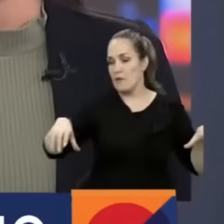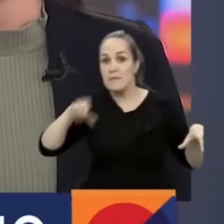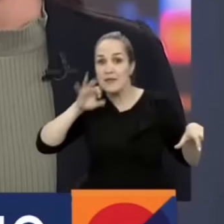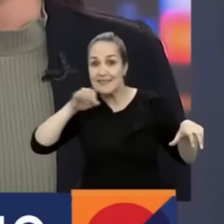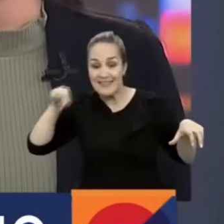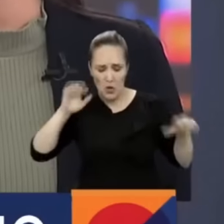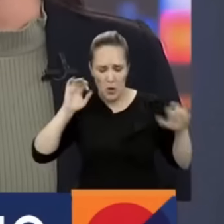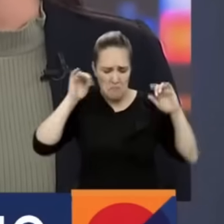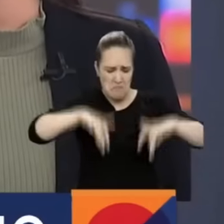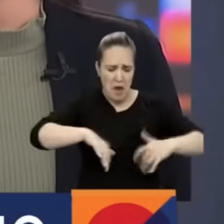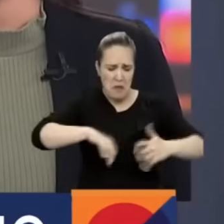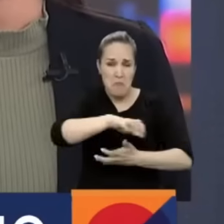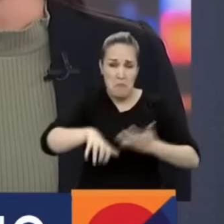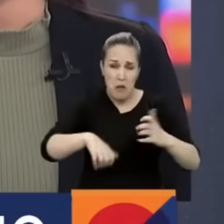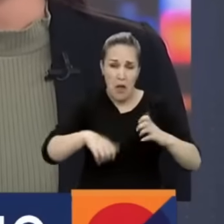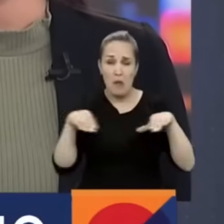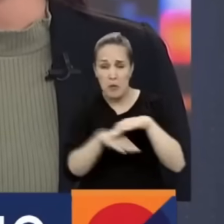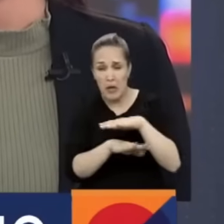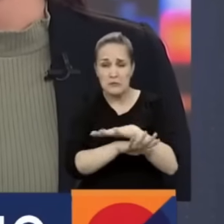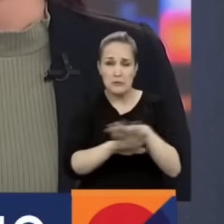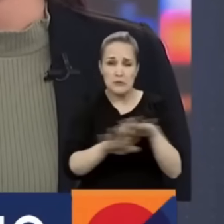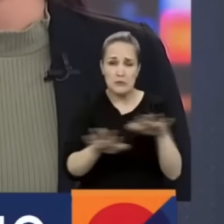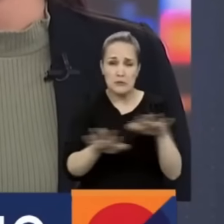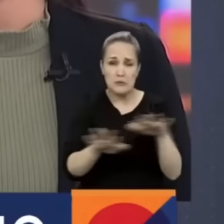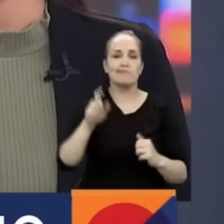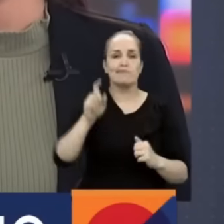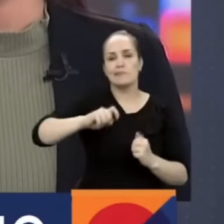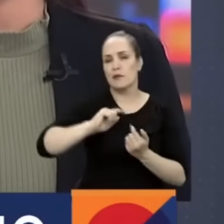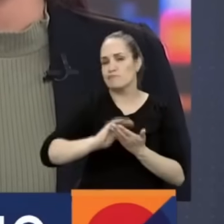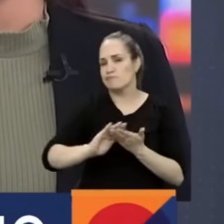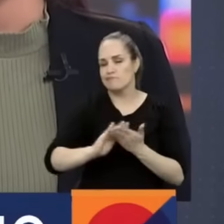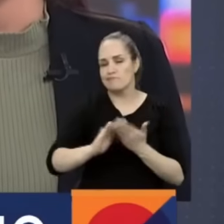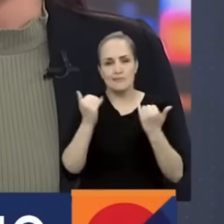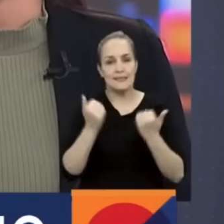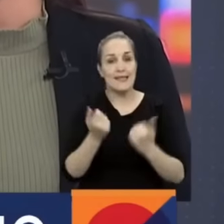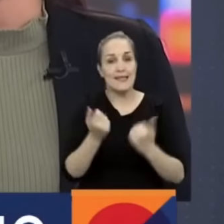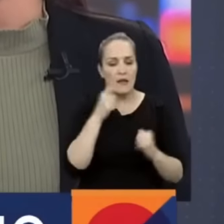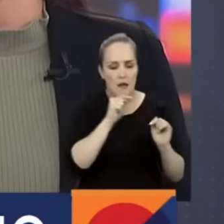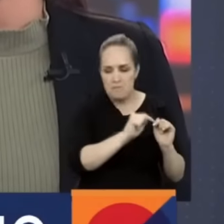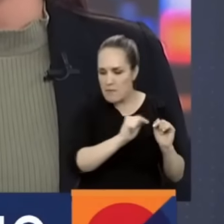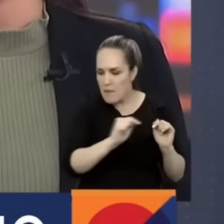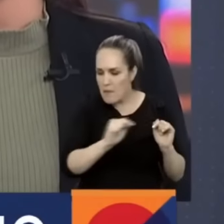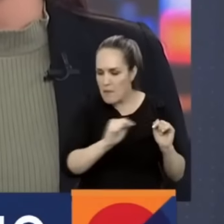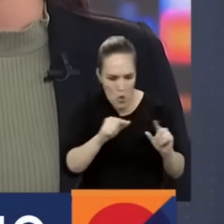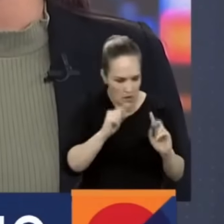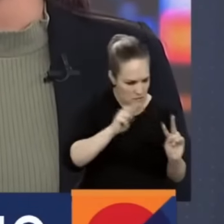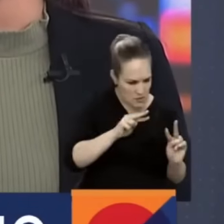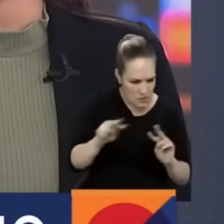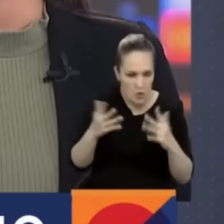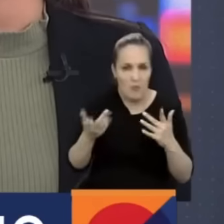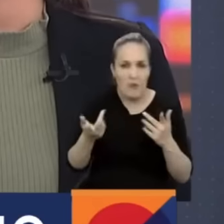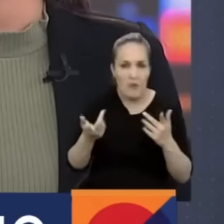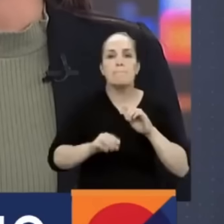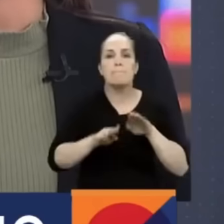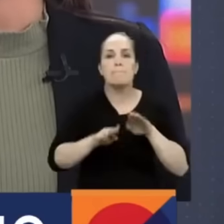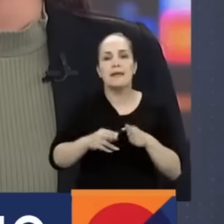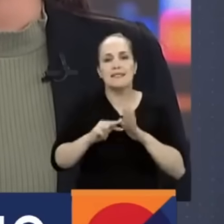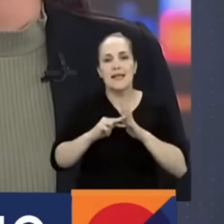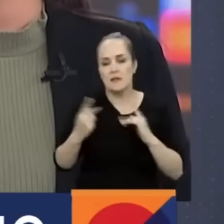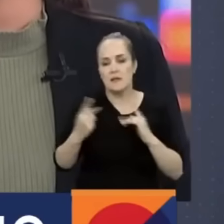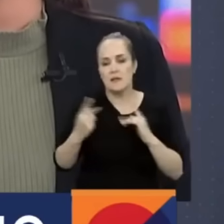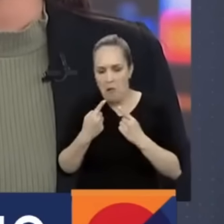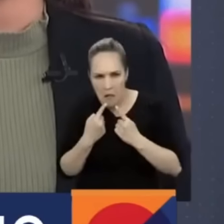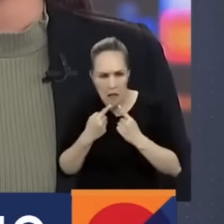autoridades mencionaron que es necesario iniciar obras en los puntos más críticos del corredor. Además, mantendrán unas mesas técnicas donde